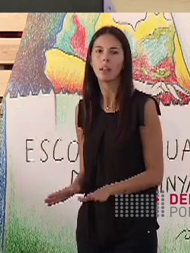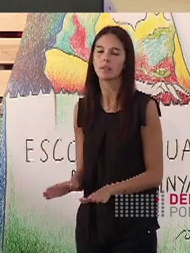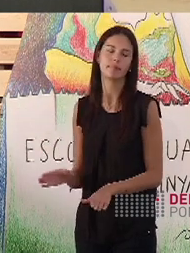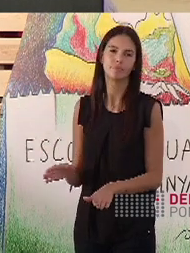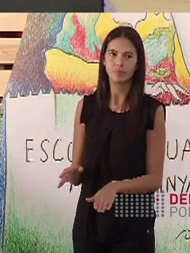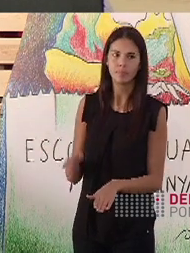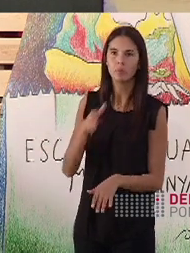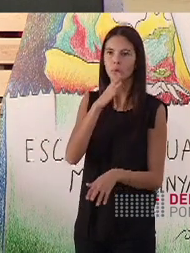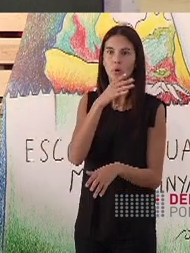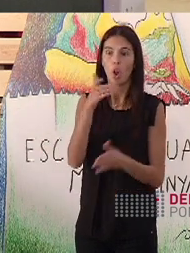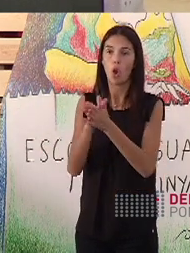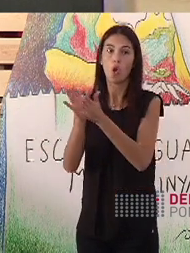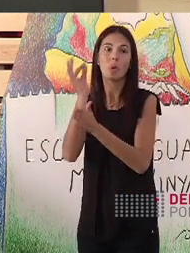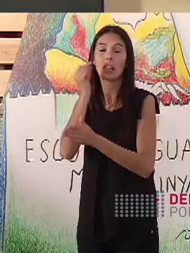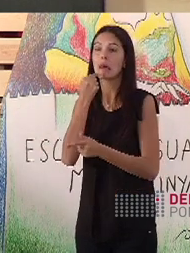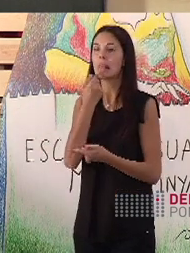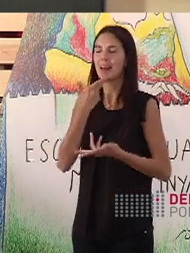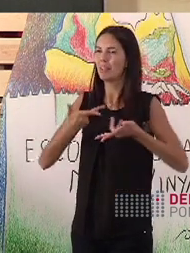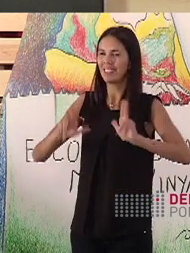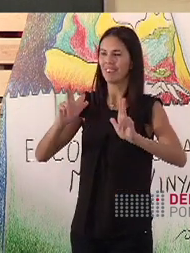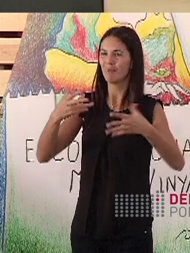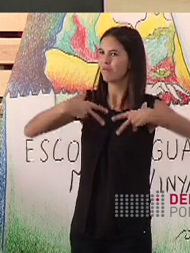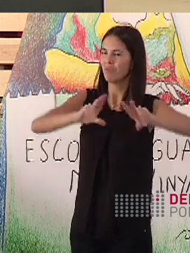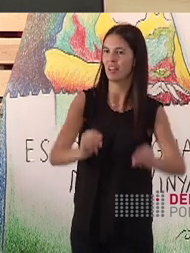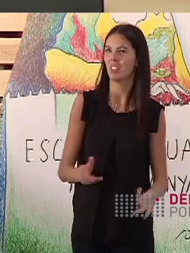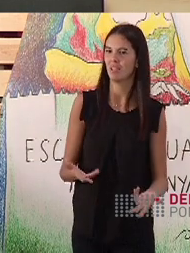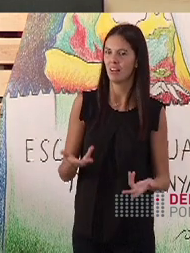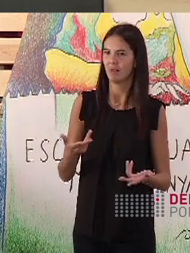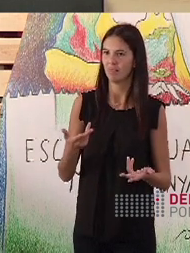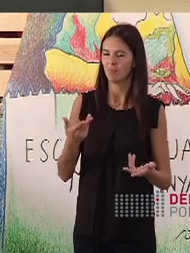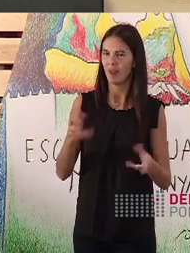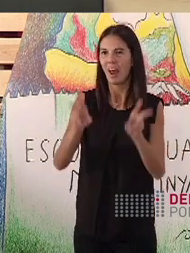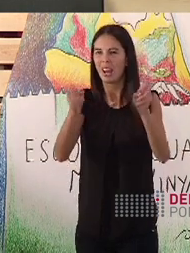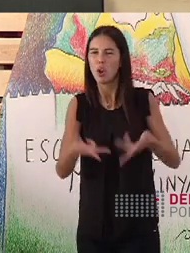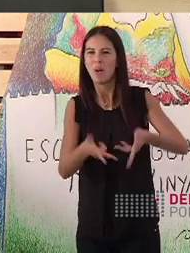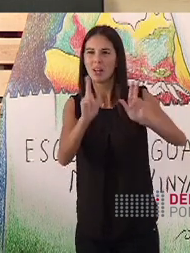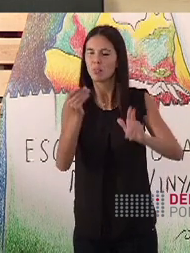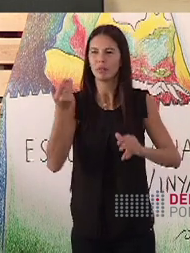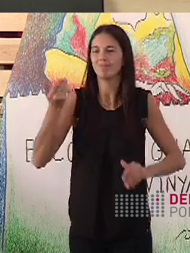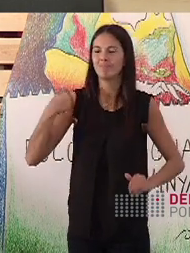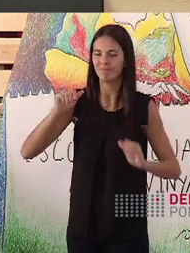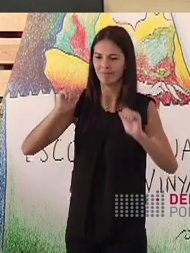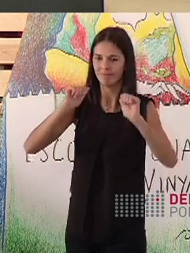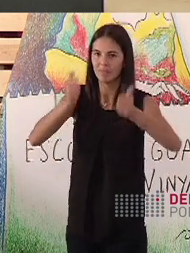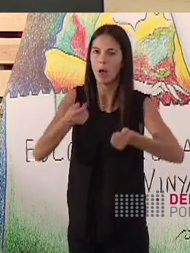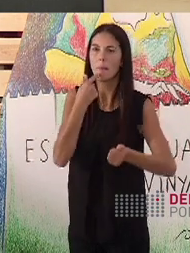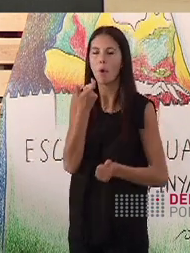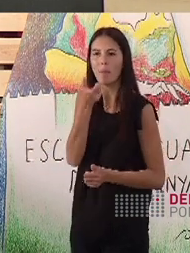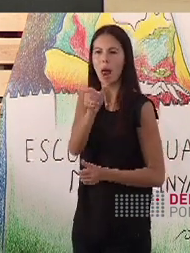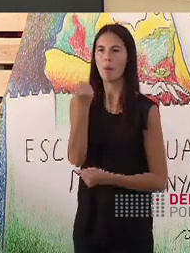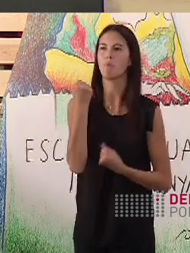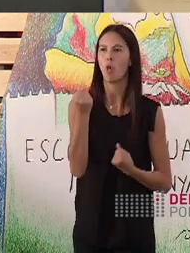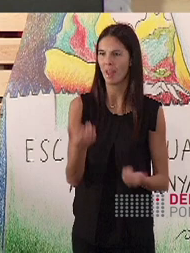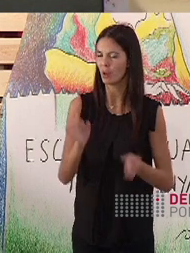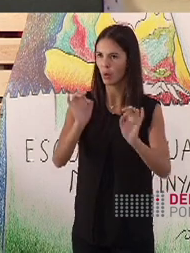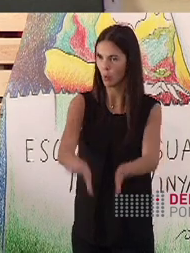tergiversado, es lo que decía la compañera, la libertad ya no es libertad, o sea, el neoliberalismo también se ha hecho con la palabra, igual que se ha hecho con la palabra empoderamiento.